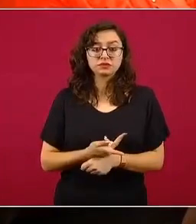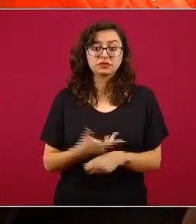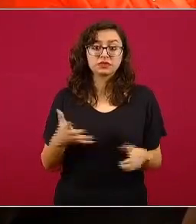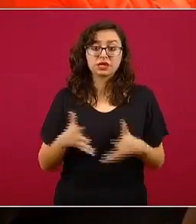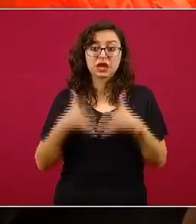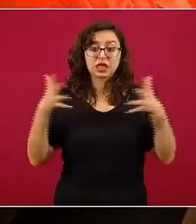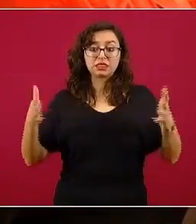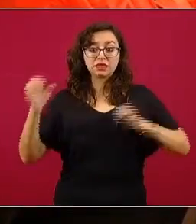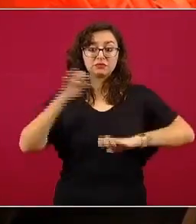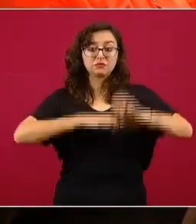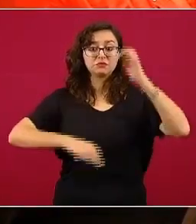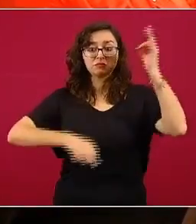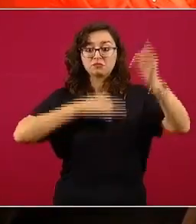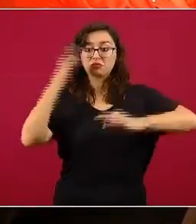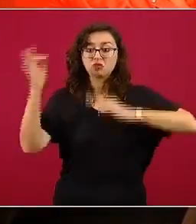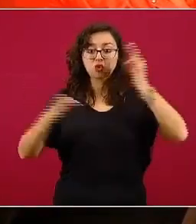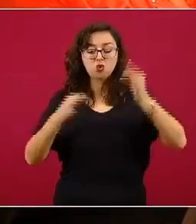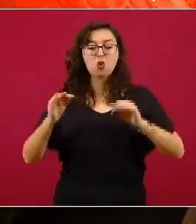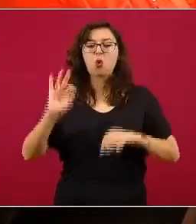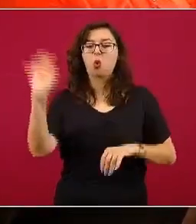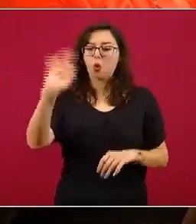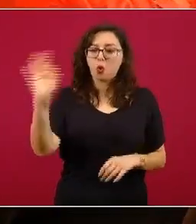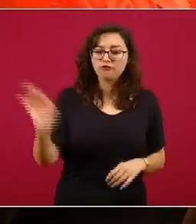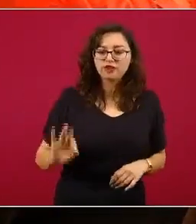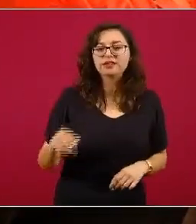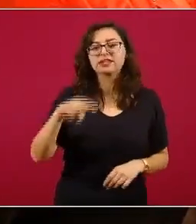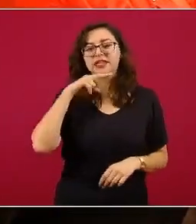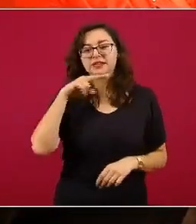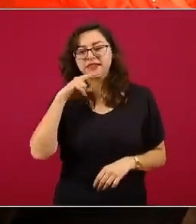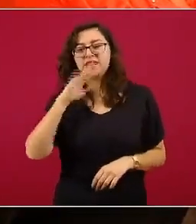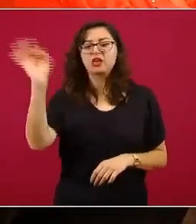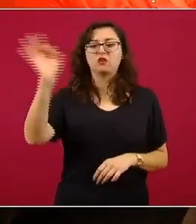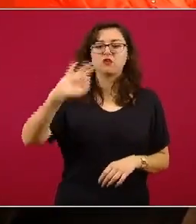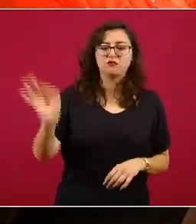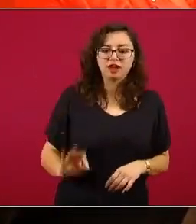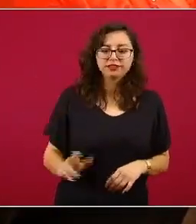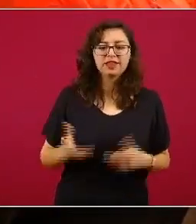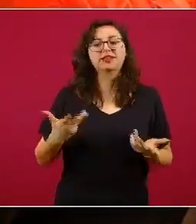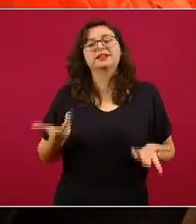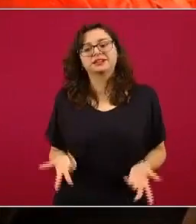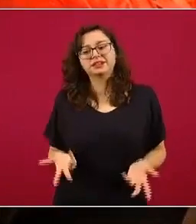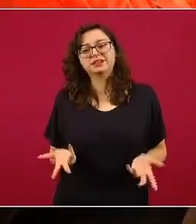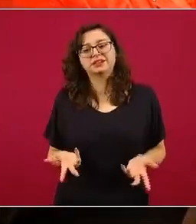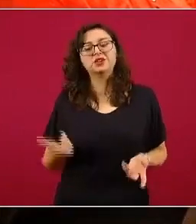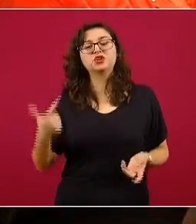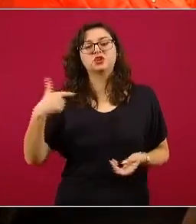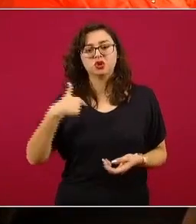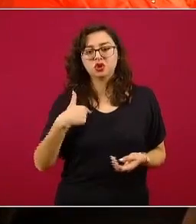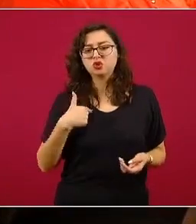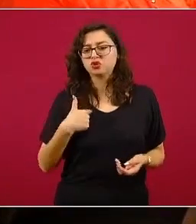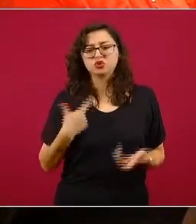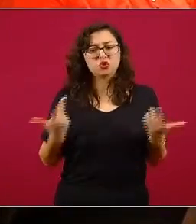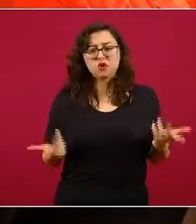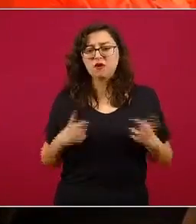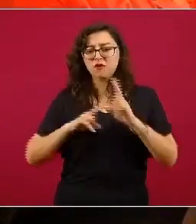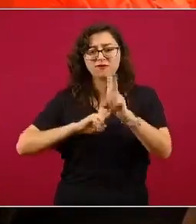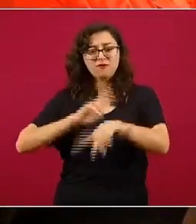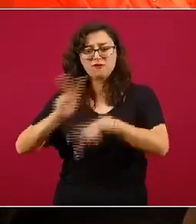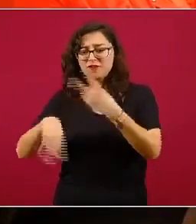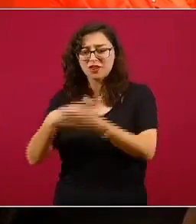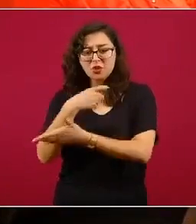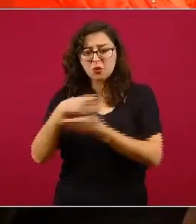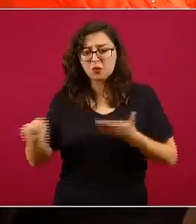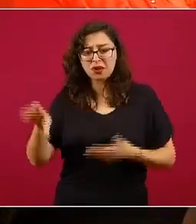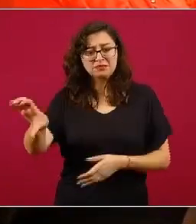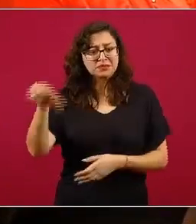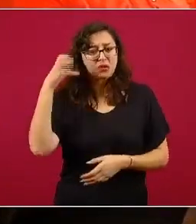grandes empresas se habla de ofertas navideñas y todo. Tuve la oportunidad hoy de ir a recargar, hacer una recarga a